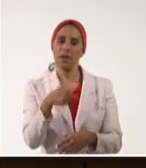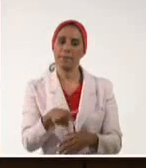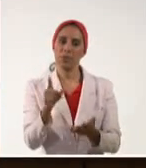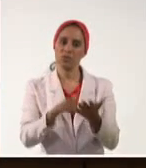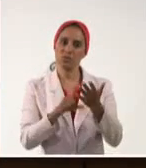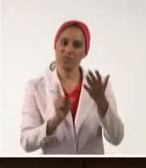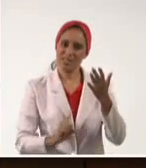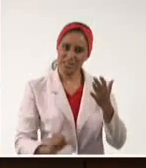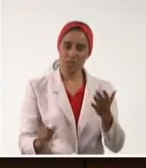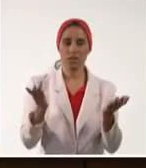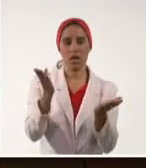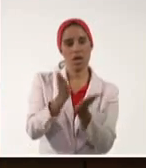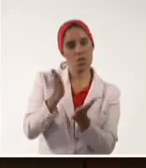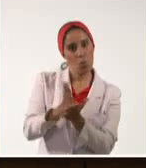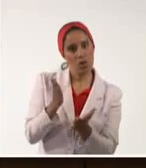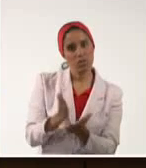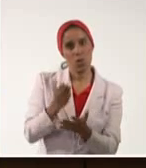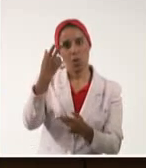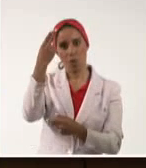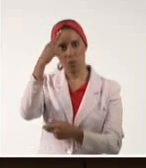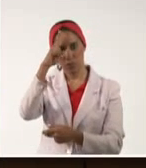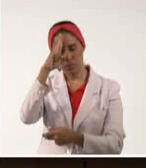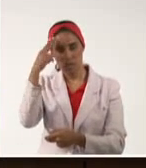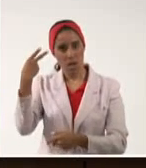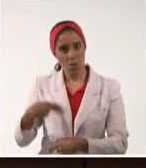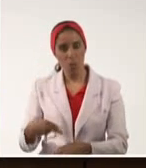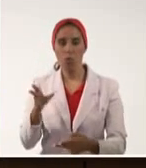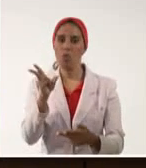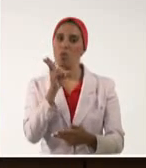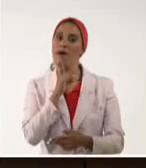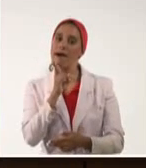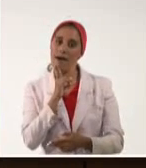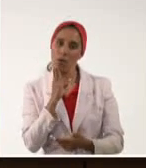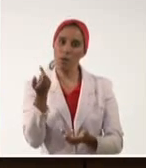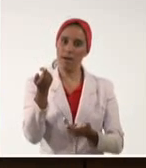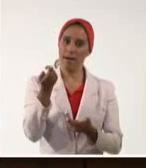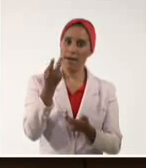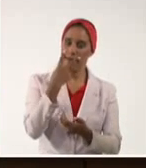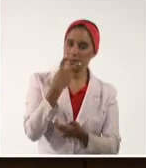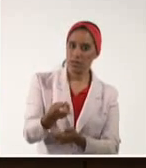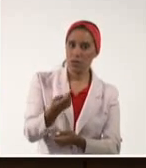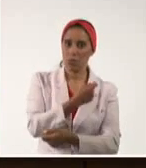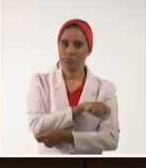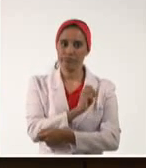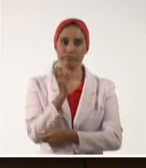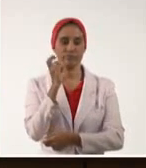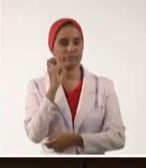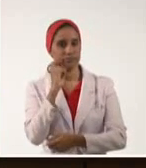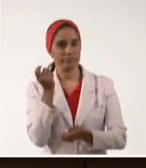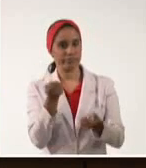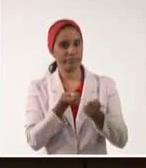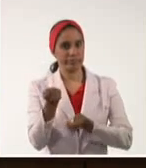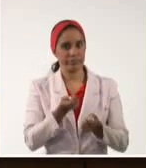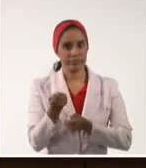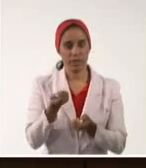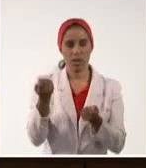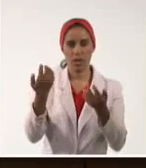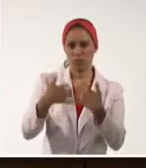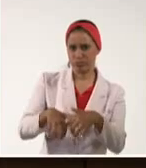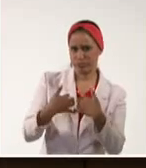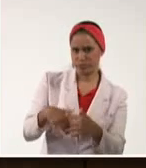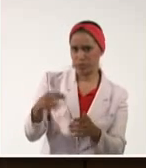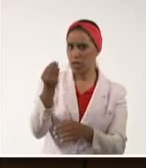la educación, el abasto de agua, los servicios comunales, el transporte público, la producción de alimentos